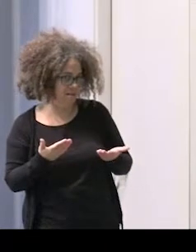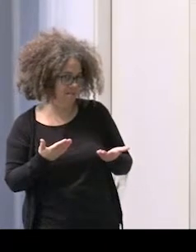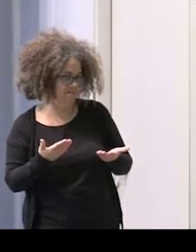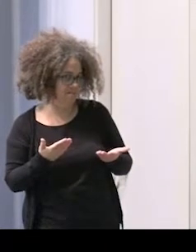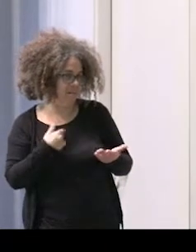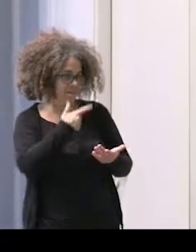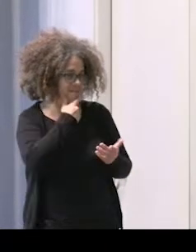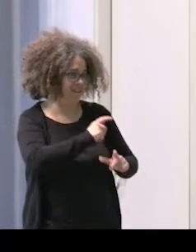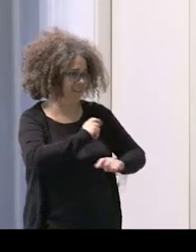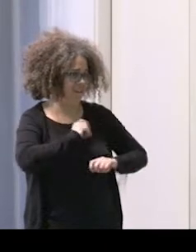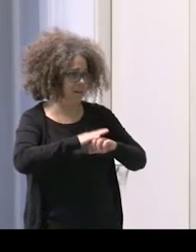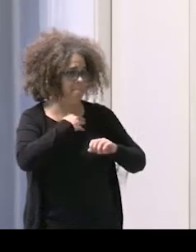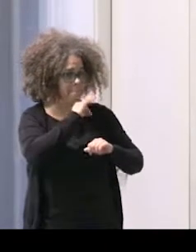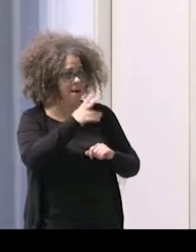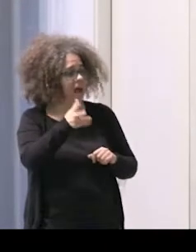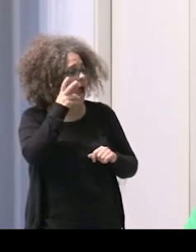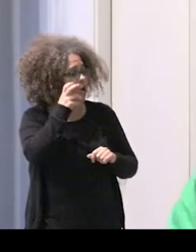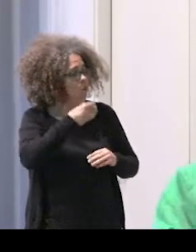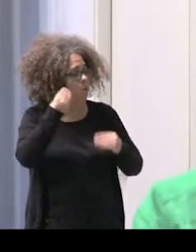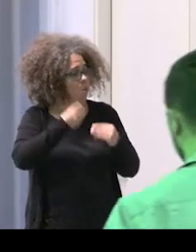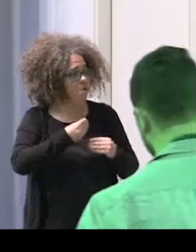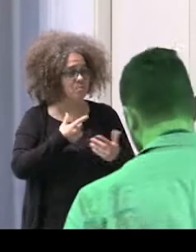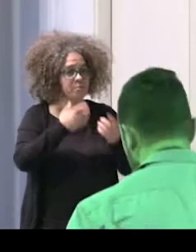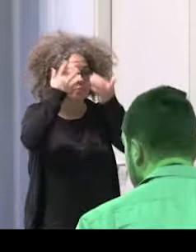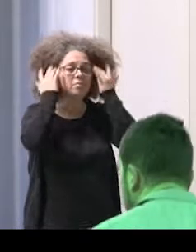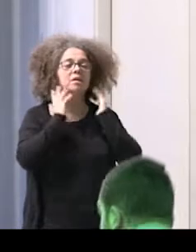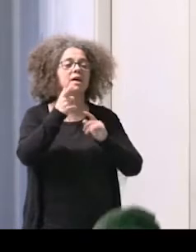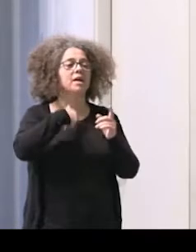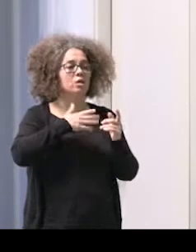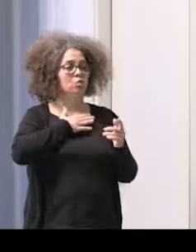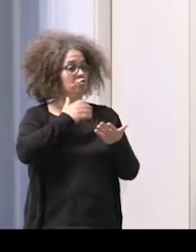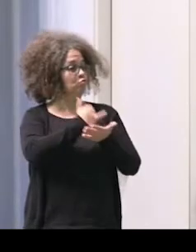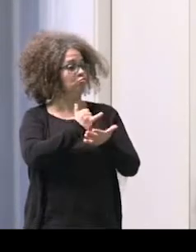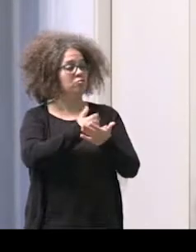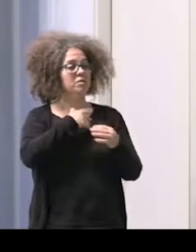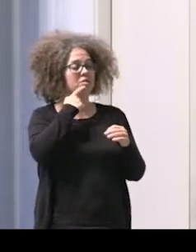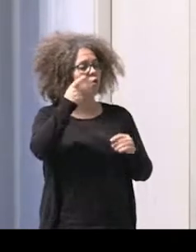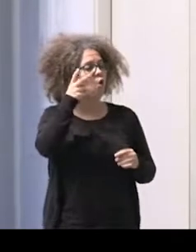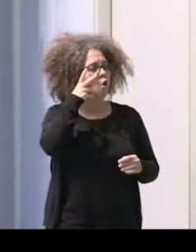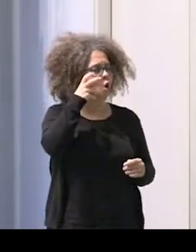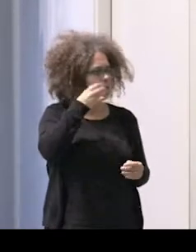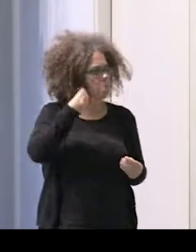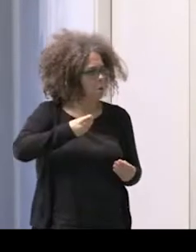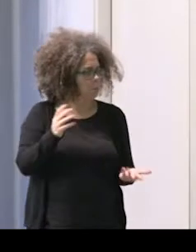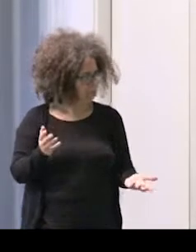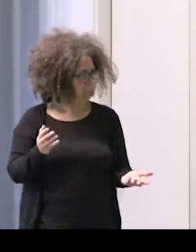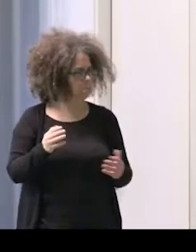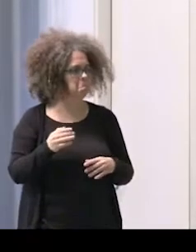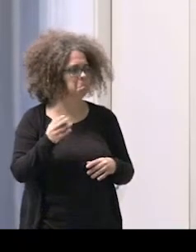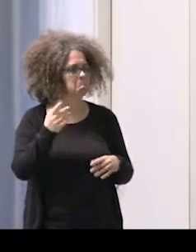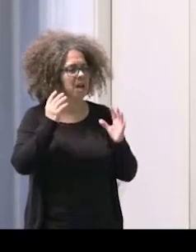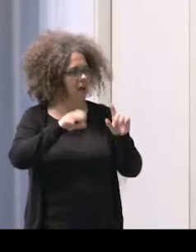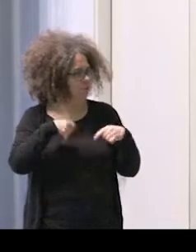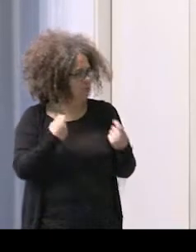la audición con el oído bueno. Una pregunta que nos hacemos en el laboratorio es, si ya tengo un oído bueno, en una escucha binaural